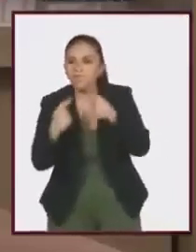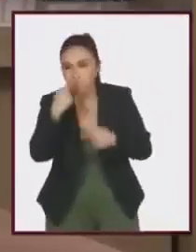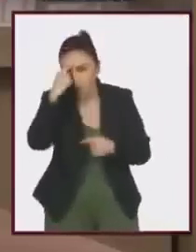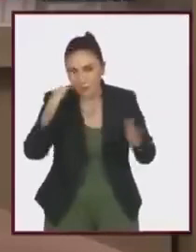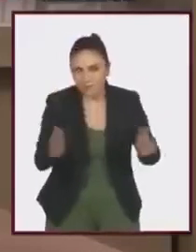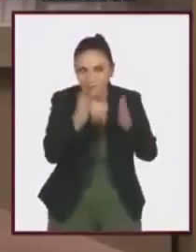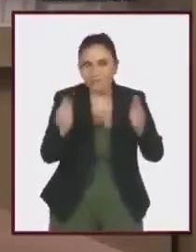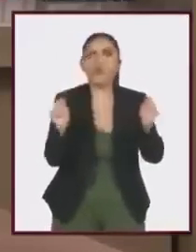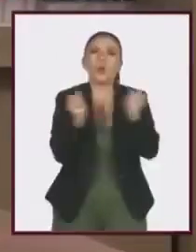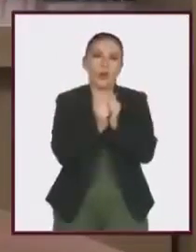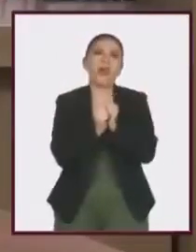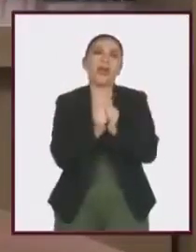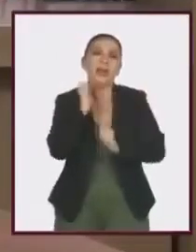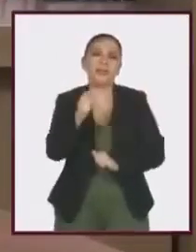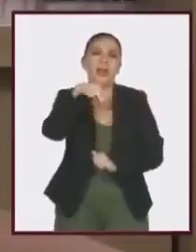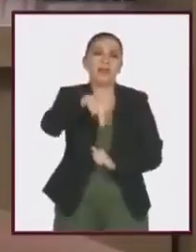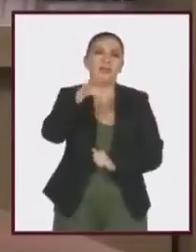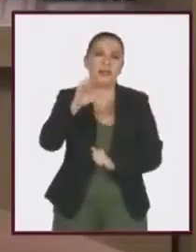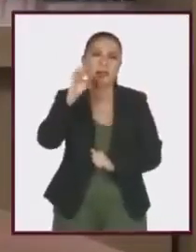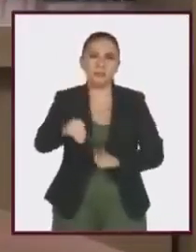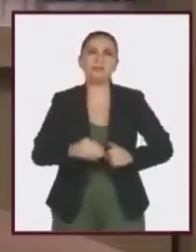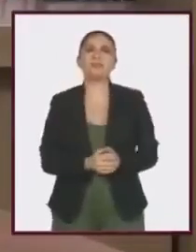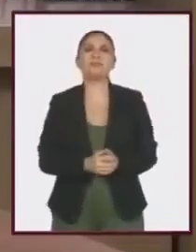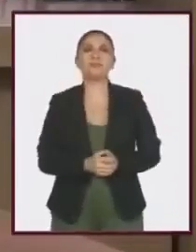nueva escuela mexicana.